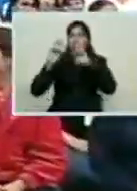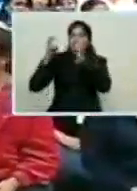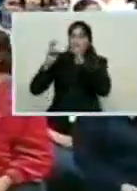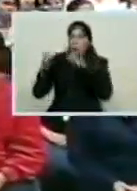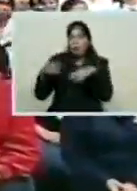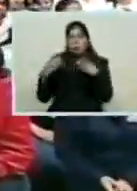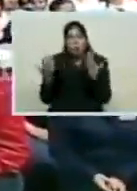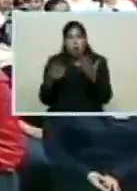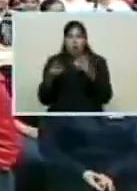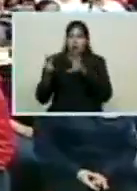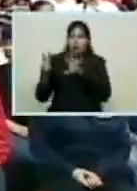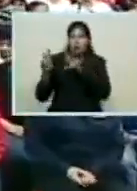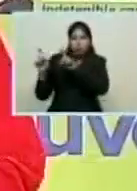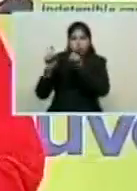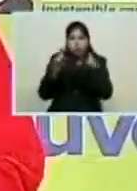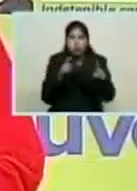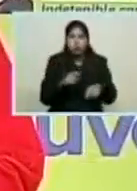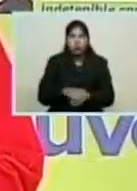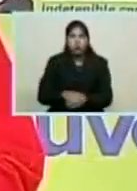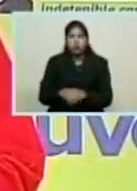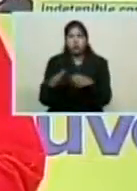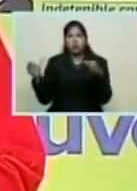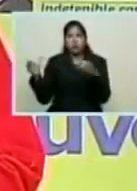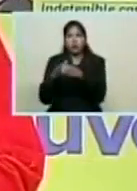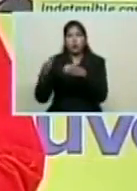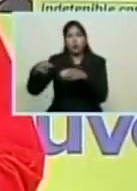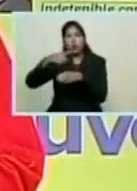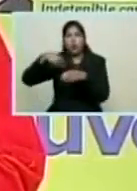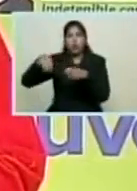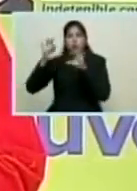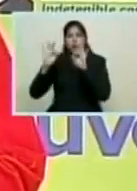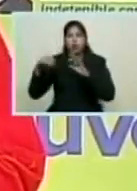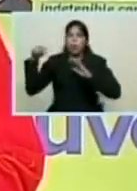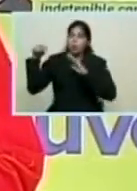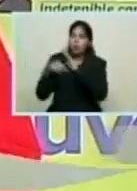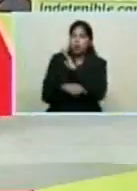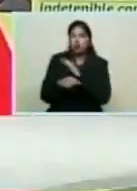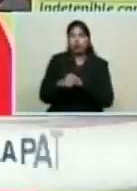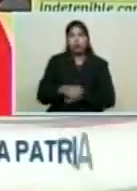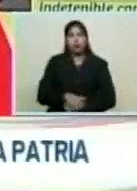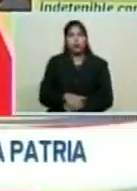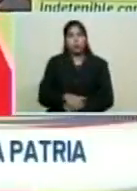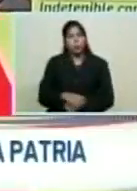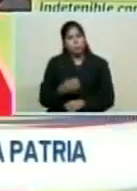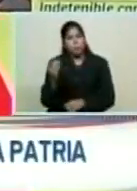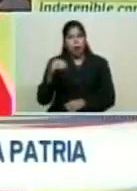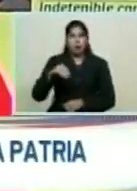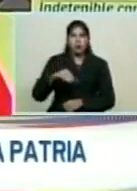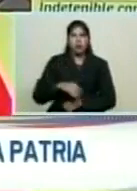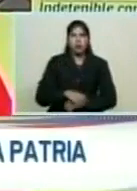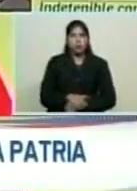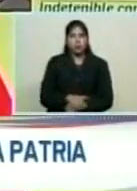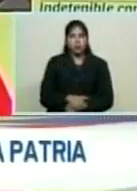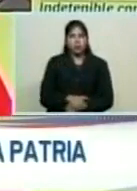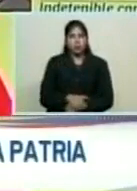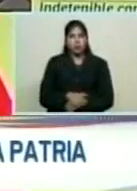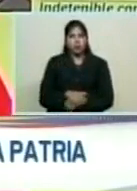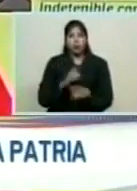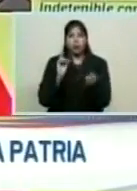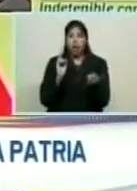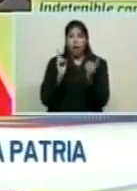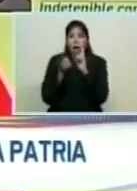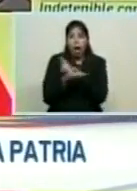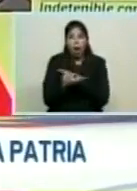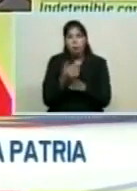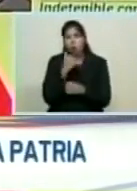A renovar la revolución en el campo educativo, a hacer más, mucho más, a cambiar todo